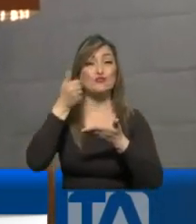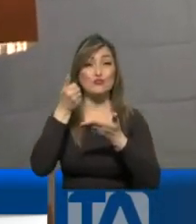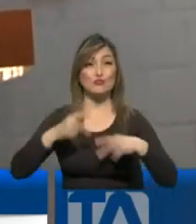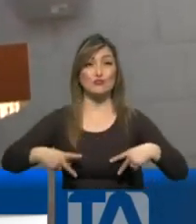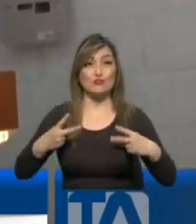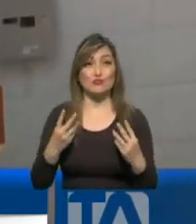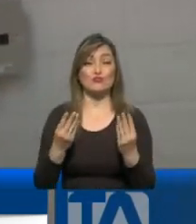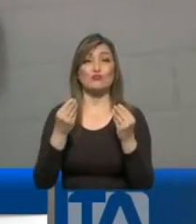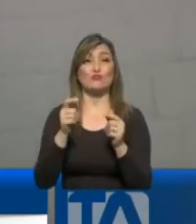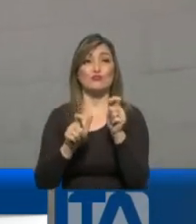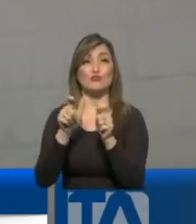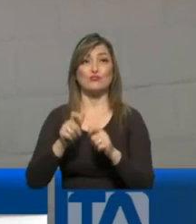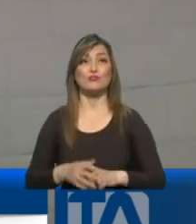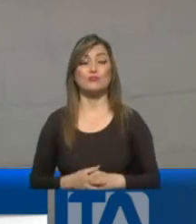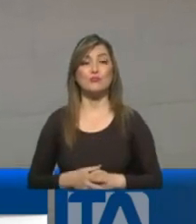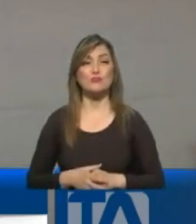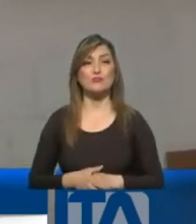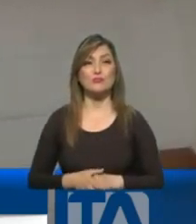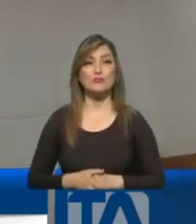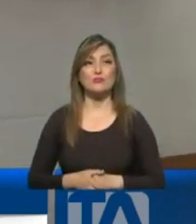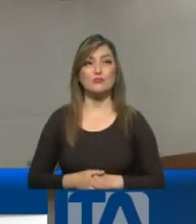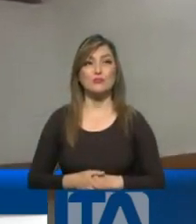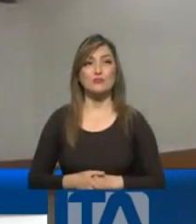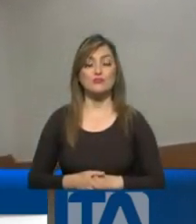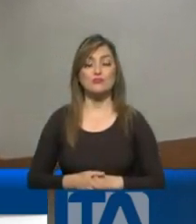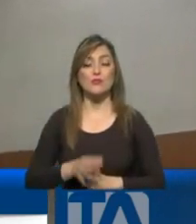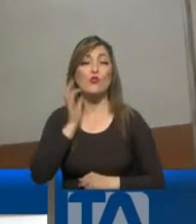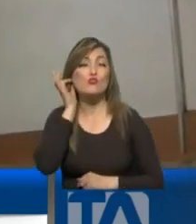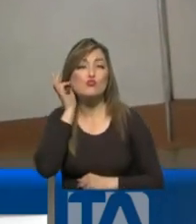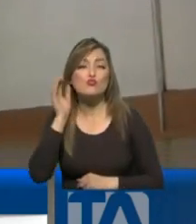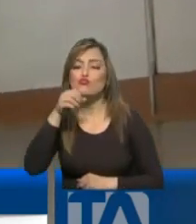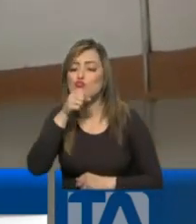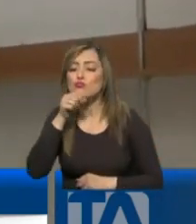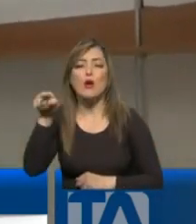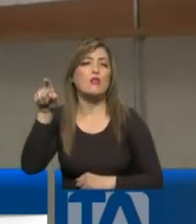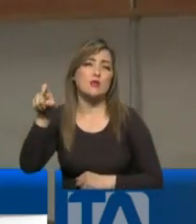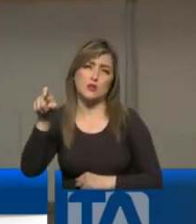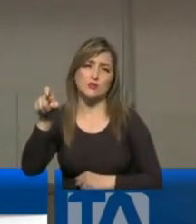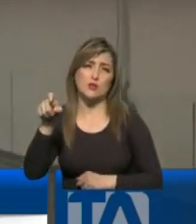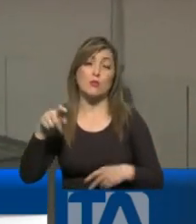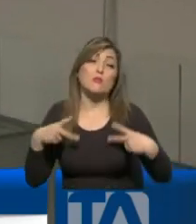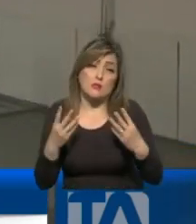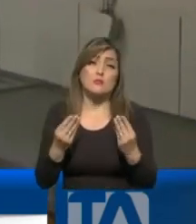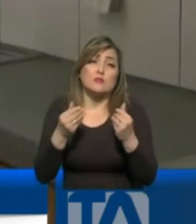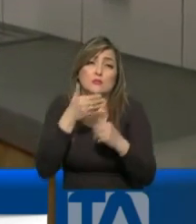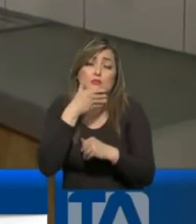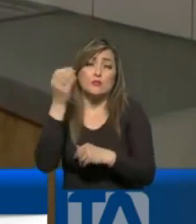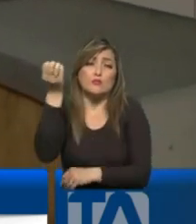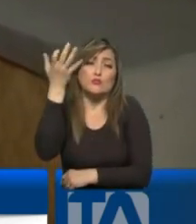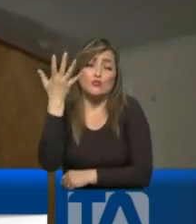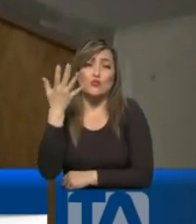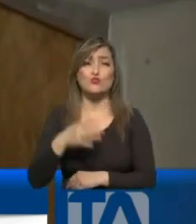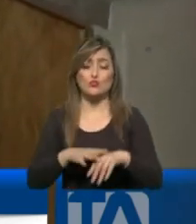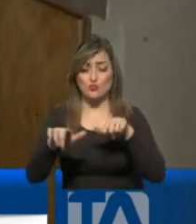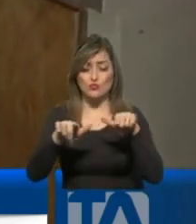calidad de vida de las personas, y así es que entendimos que las necesidades de Doña Mari, ¿no? Y cómo poder mejorar su calidad de vida, incluso en temas de iluminación, de que